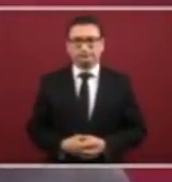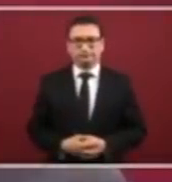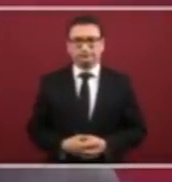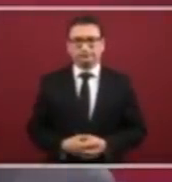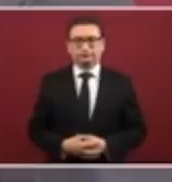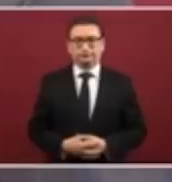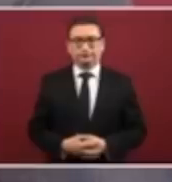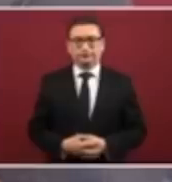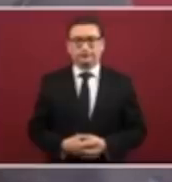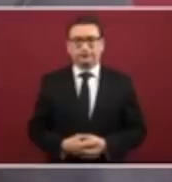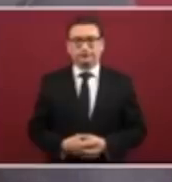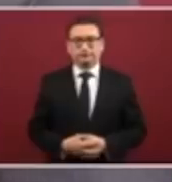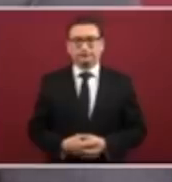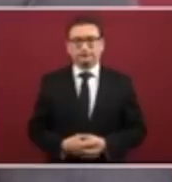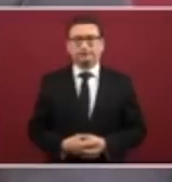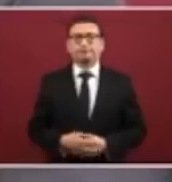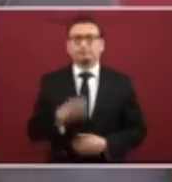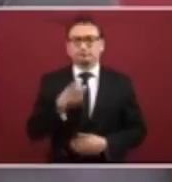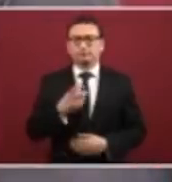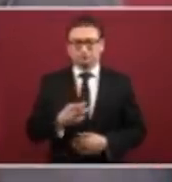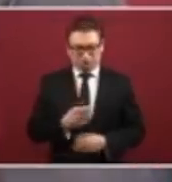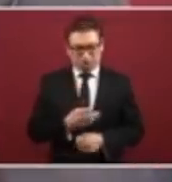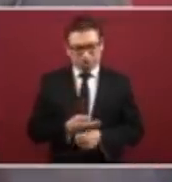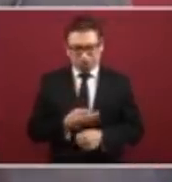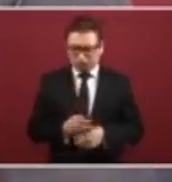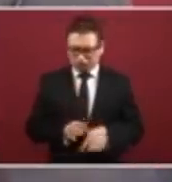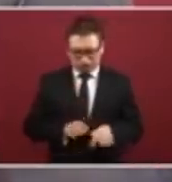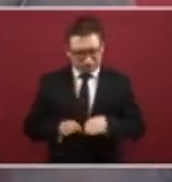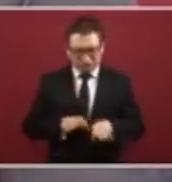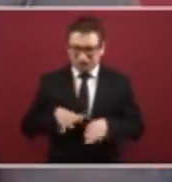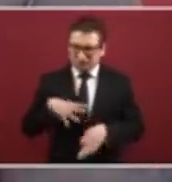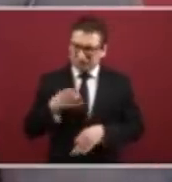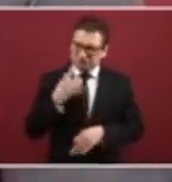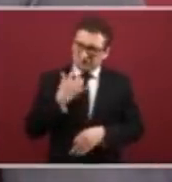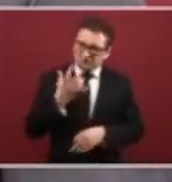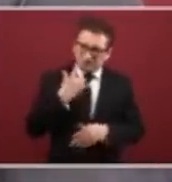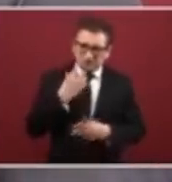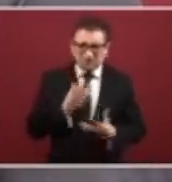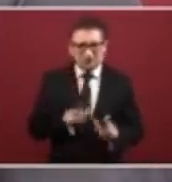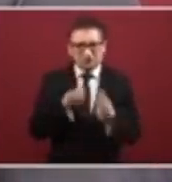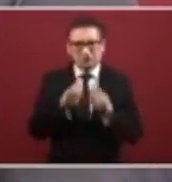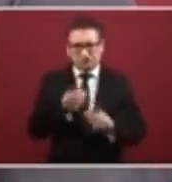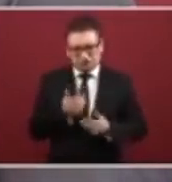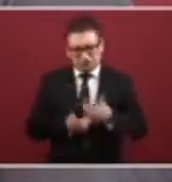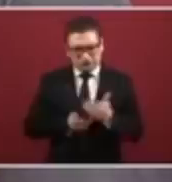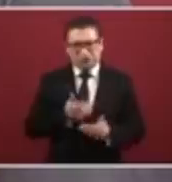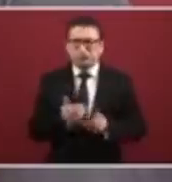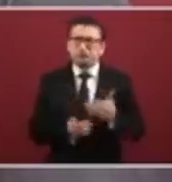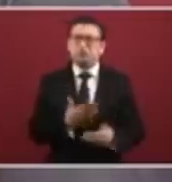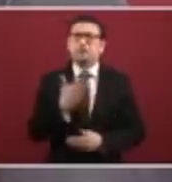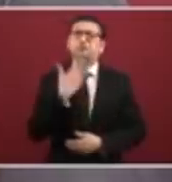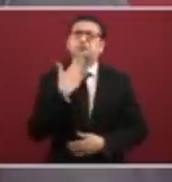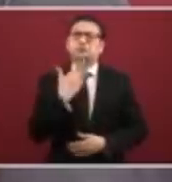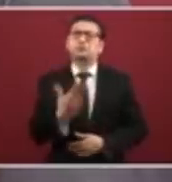el avance, por eso estamos trabajando mucho y vamos muy bien, van saliendo las